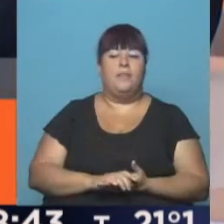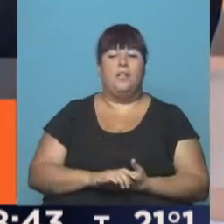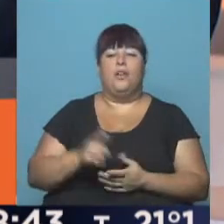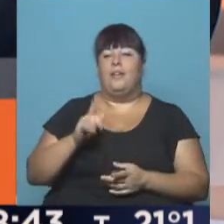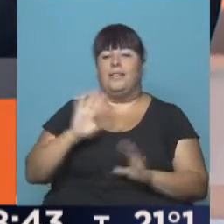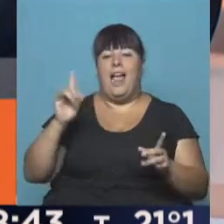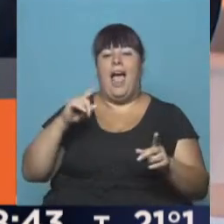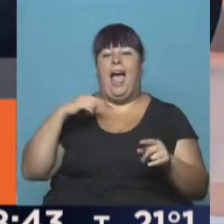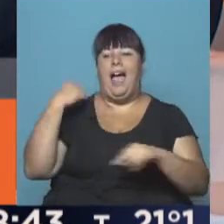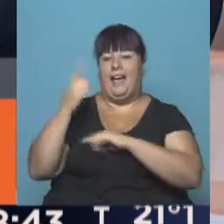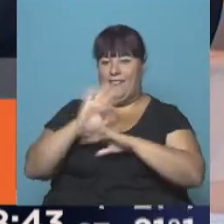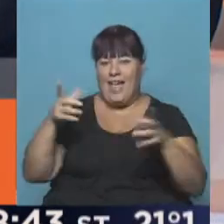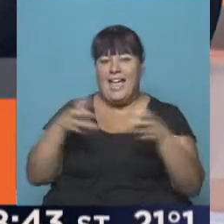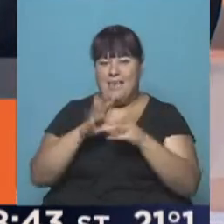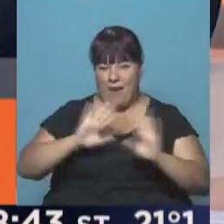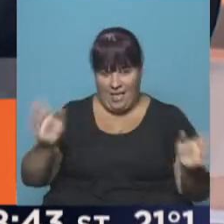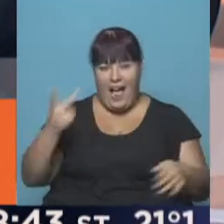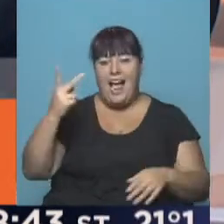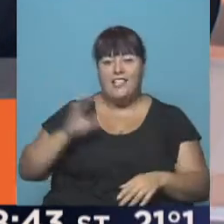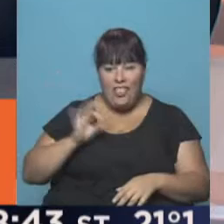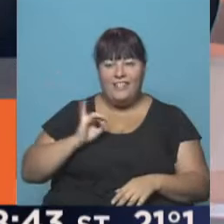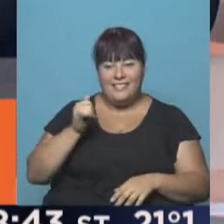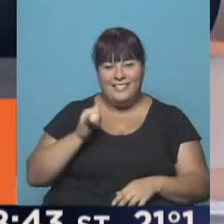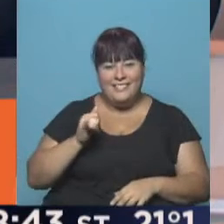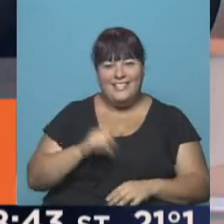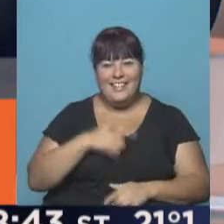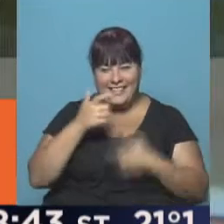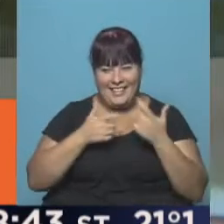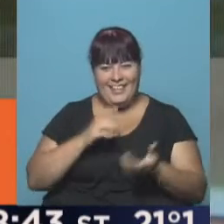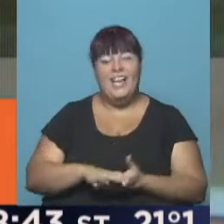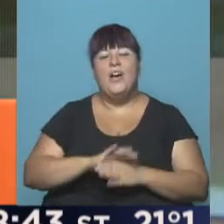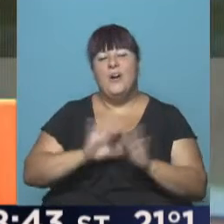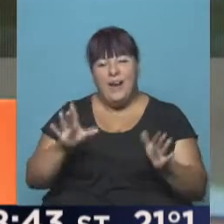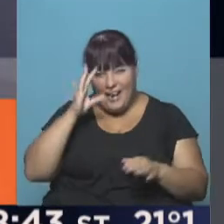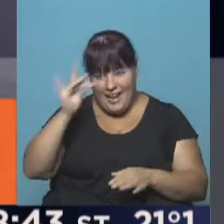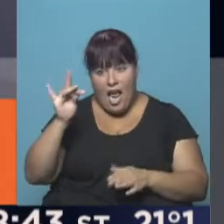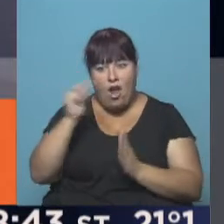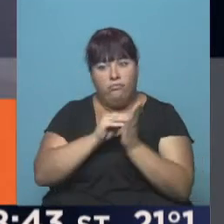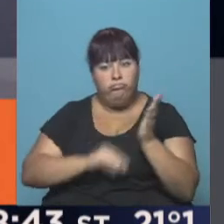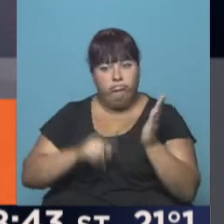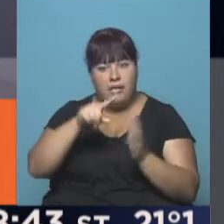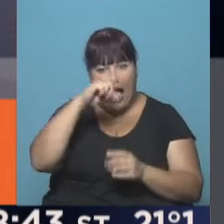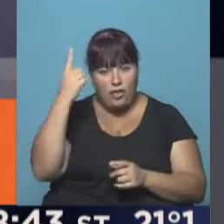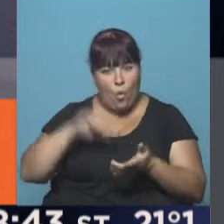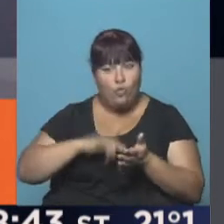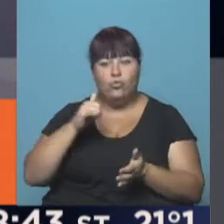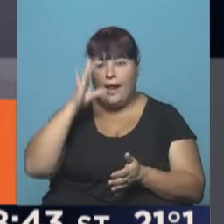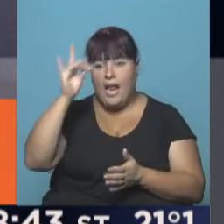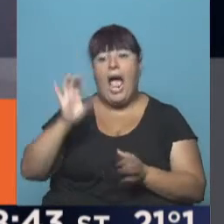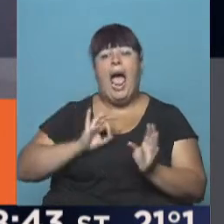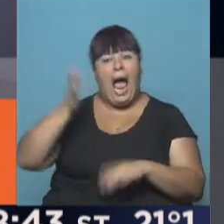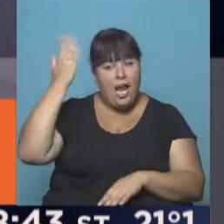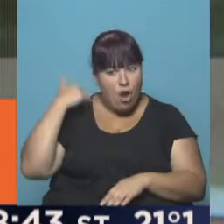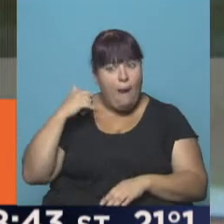olímpico de su equipo con este récord el año